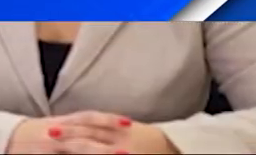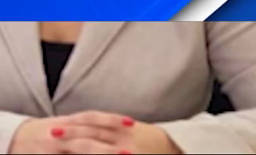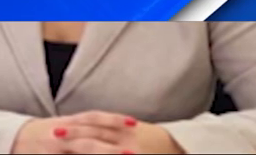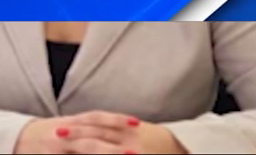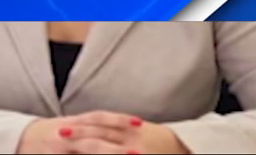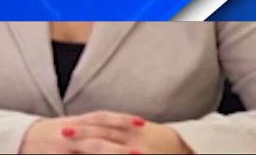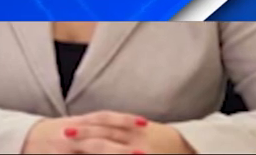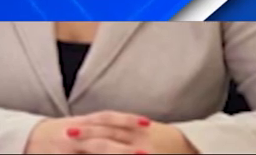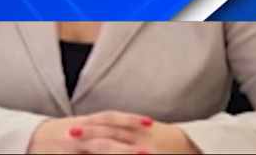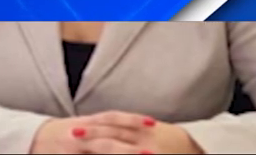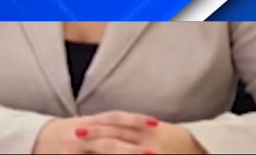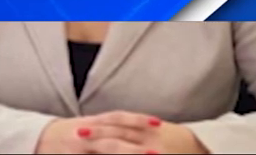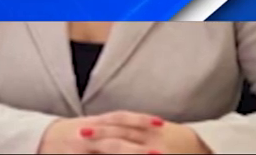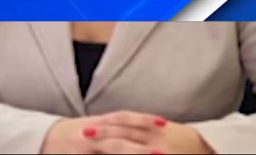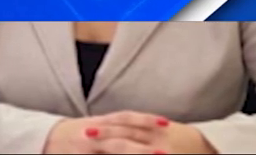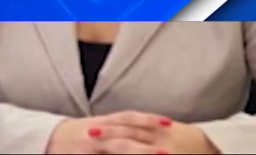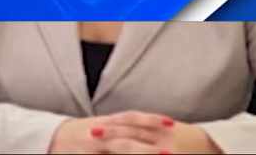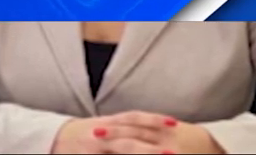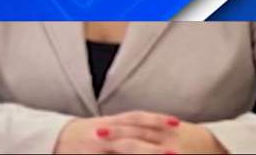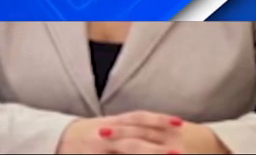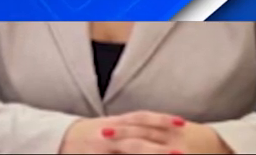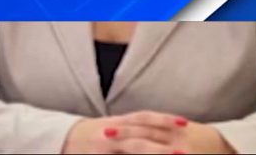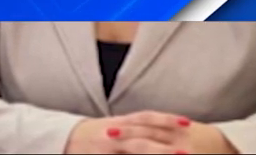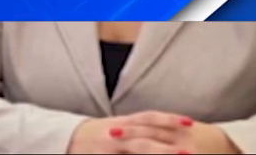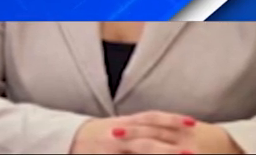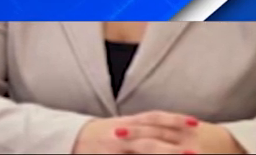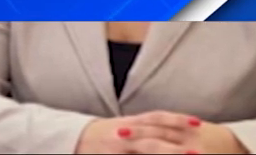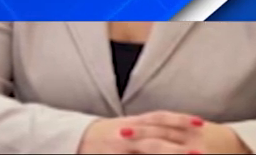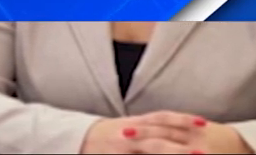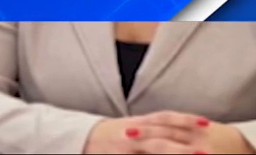de Telecomunicaciones y Correos, fue